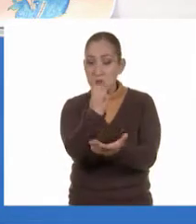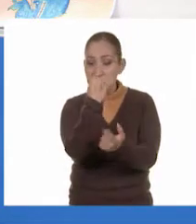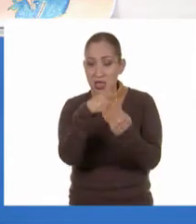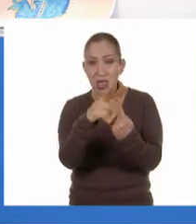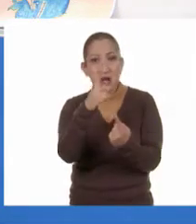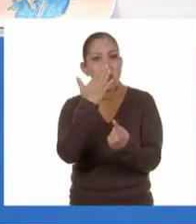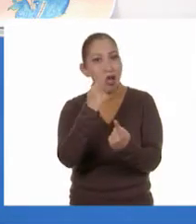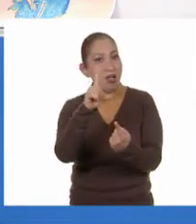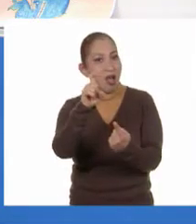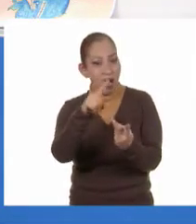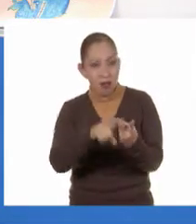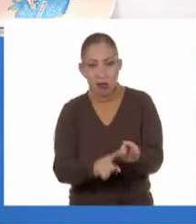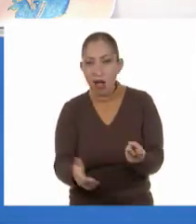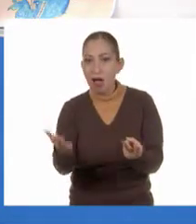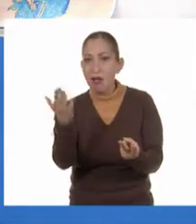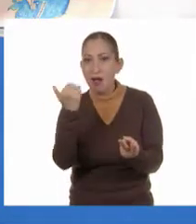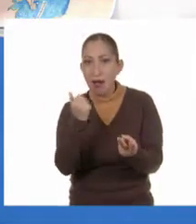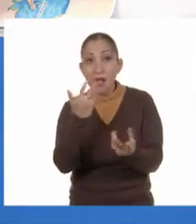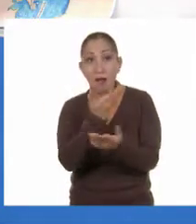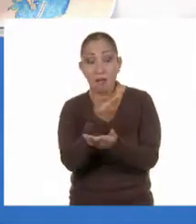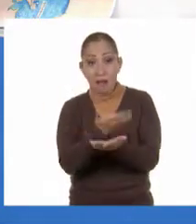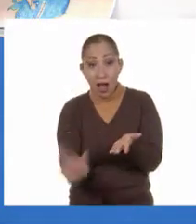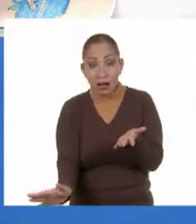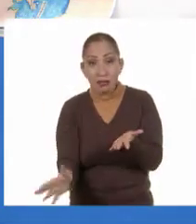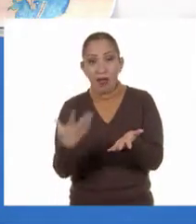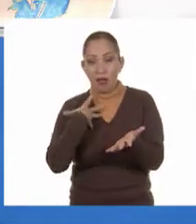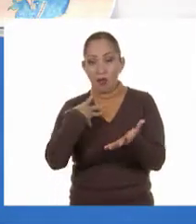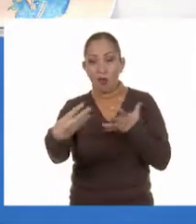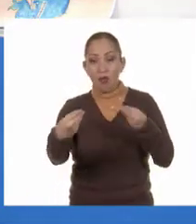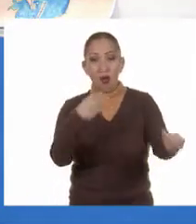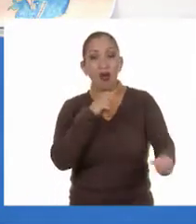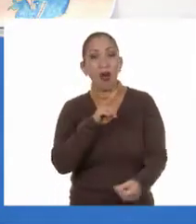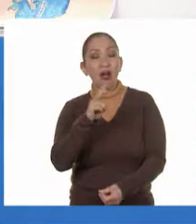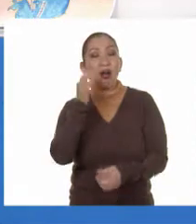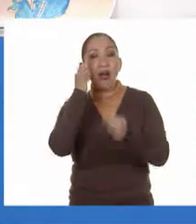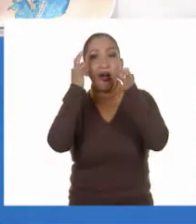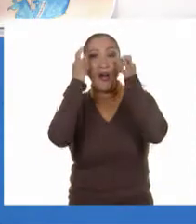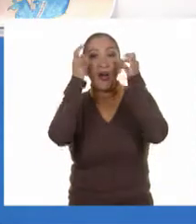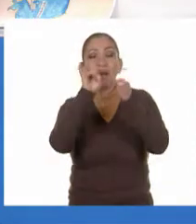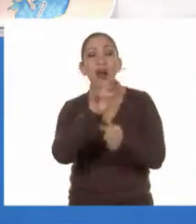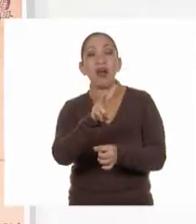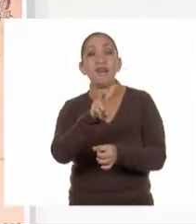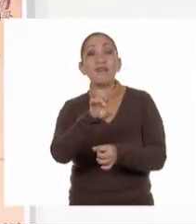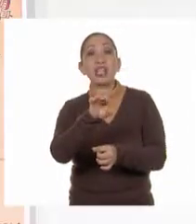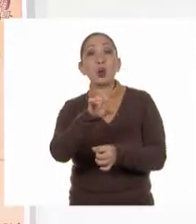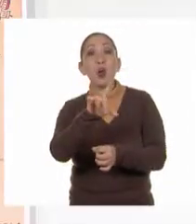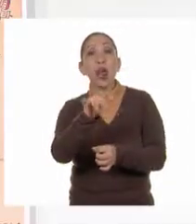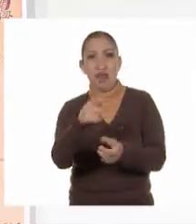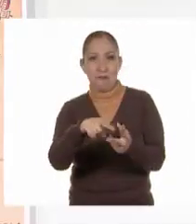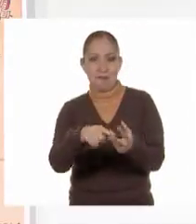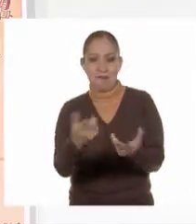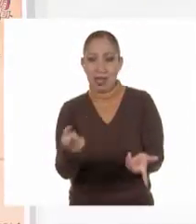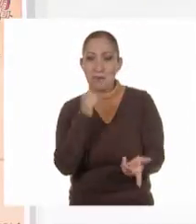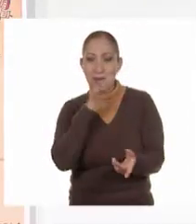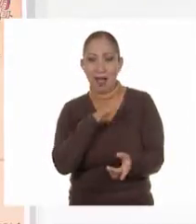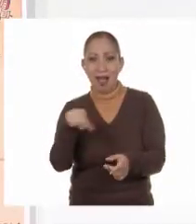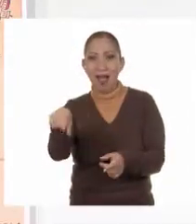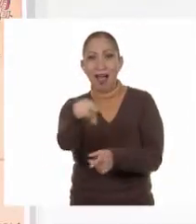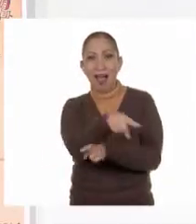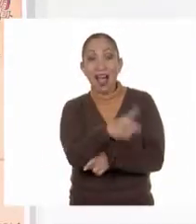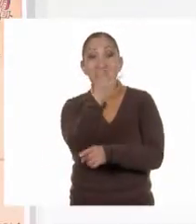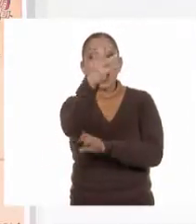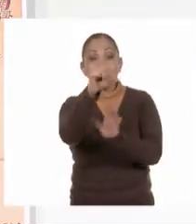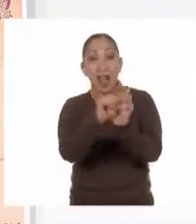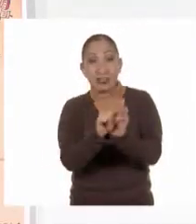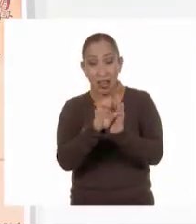Y además de todo hay que agregarle la epidemia de la viruela. ¿Te imaginas? La ciudad 3